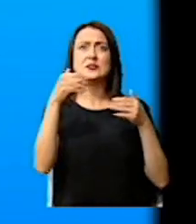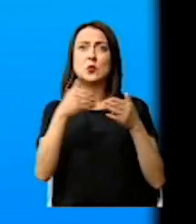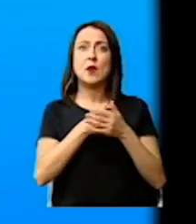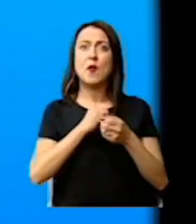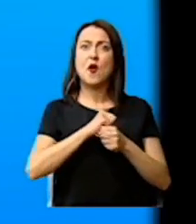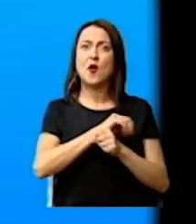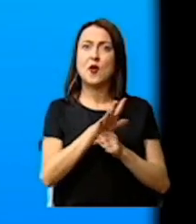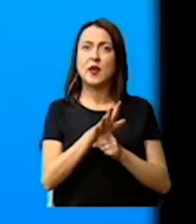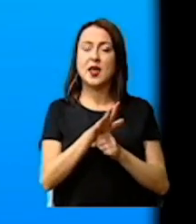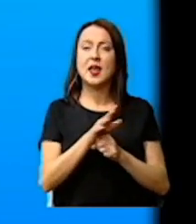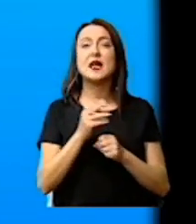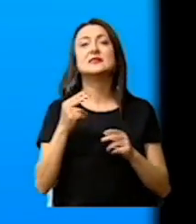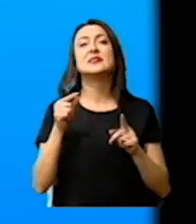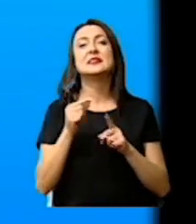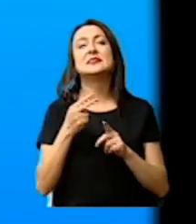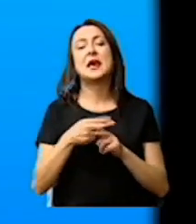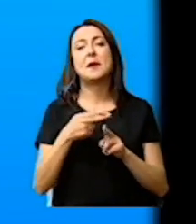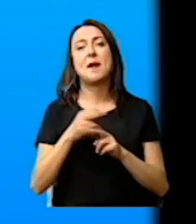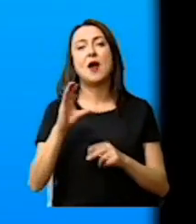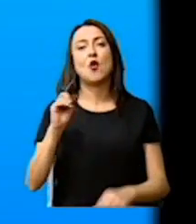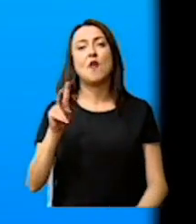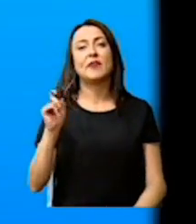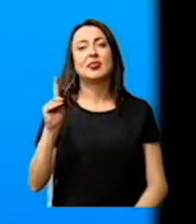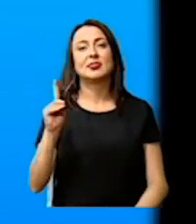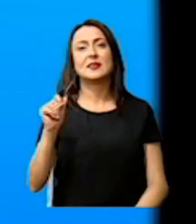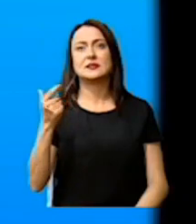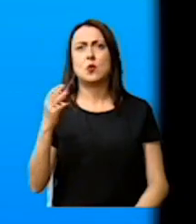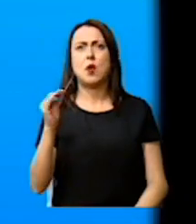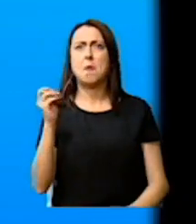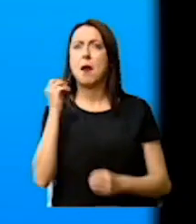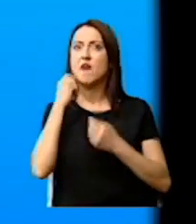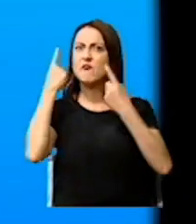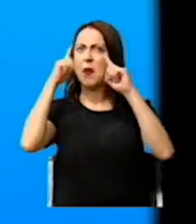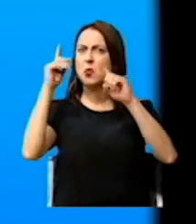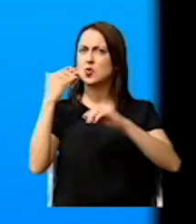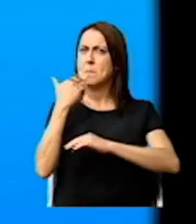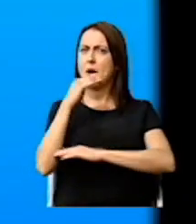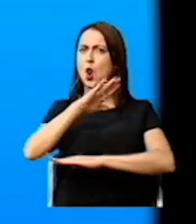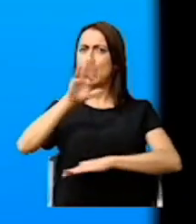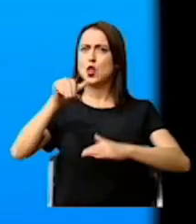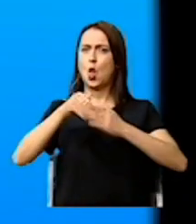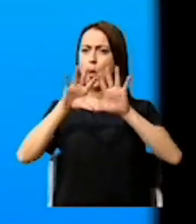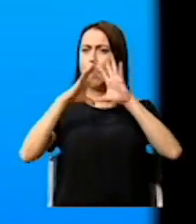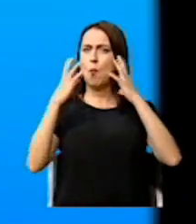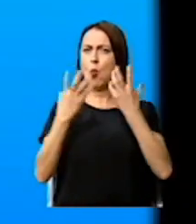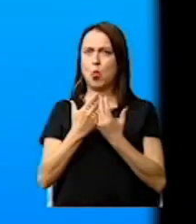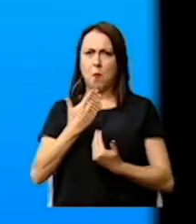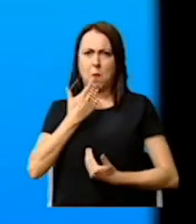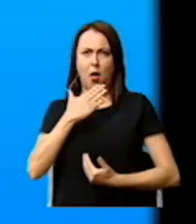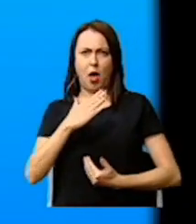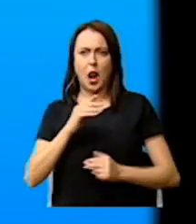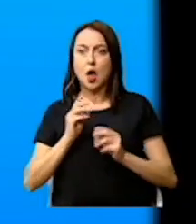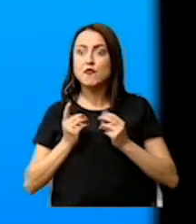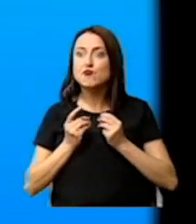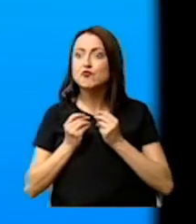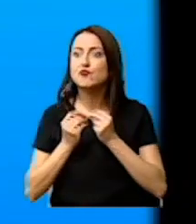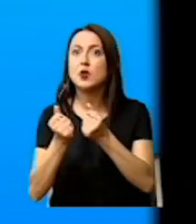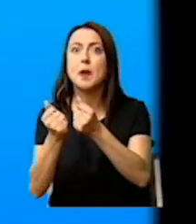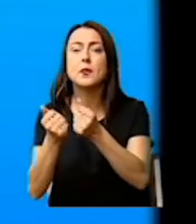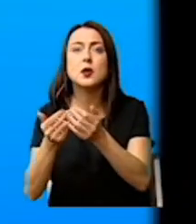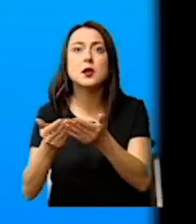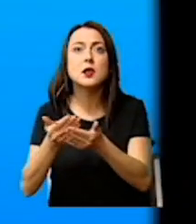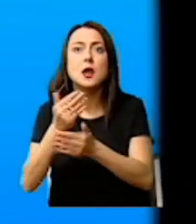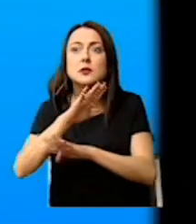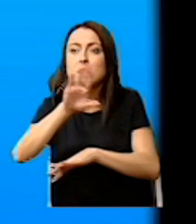llama COVID-19 y es el villano más famoso de todo el mundo. Viaja tan rápido que casi está